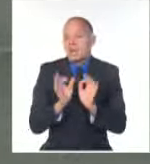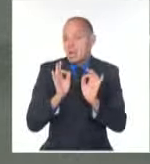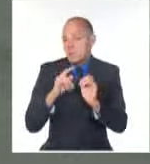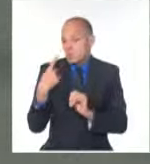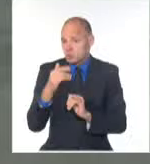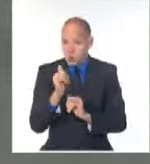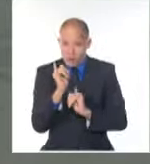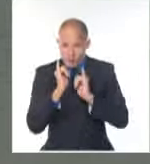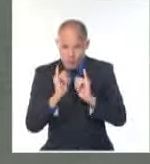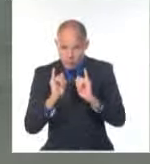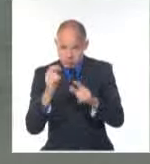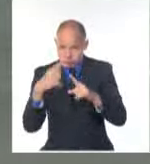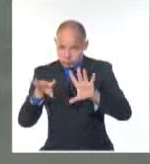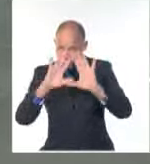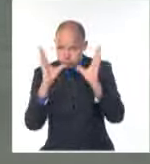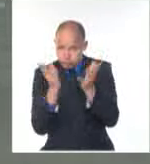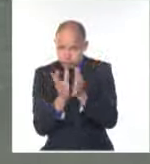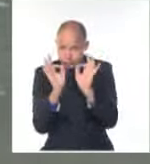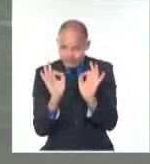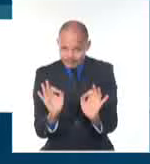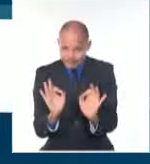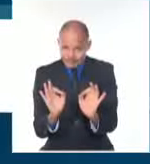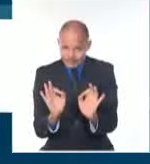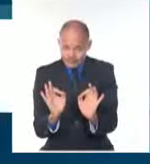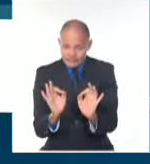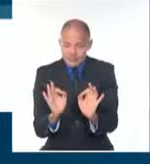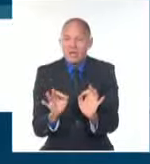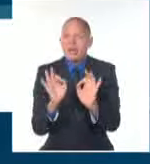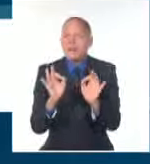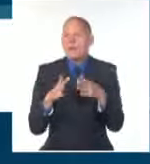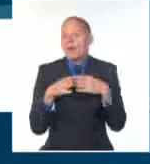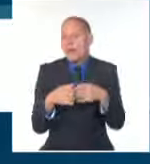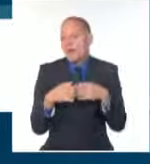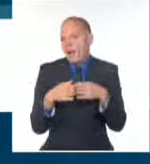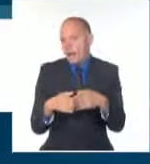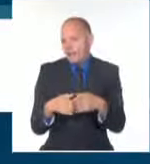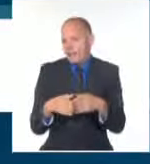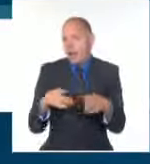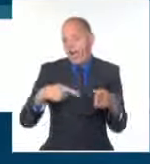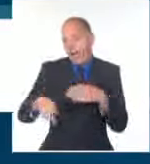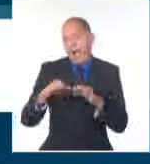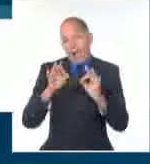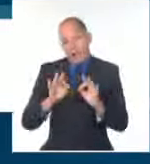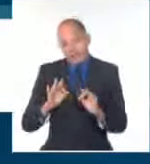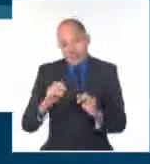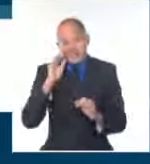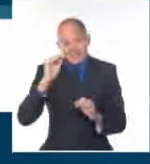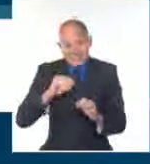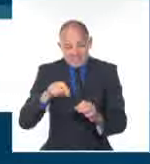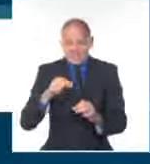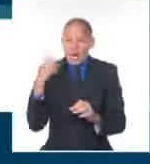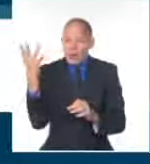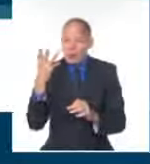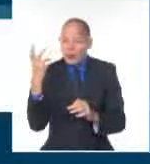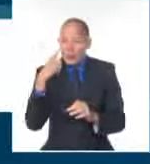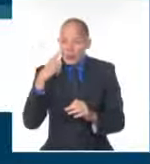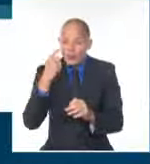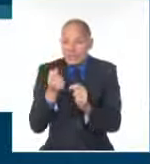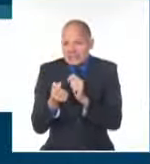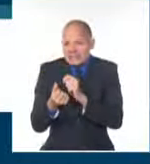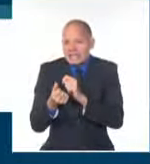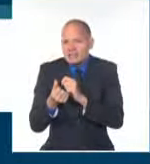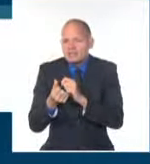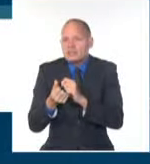informando sobre todo lo que acontece en la provincia de Granma a propósito del paso por el sur del territorio del